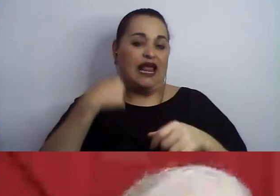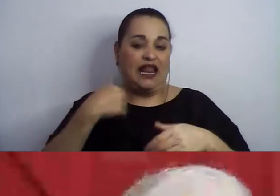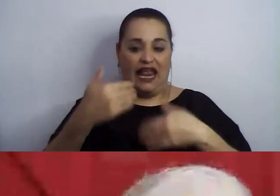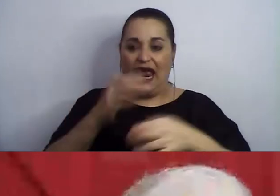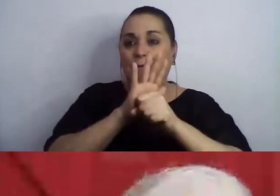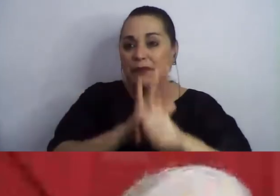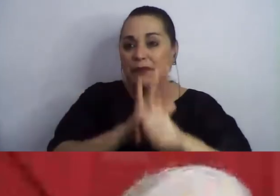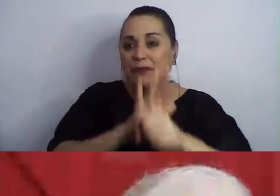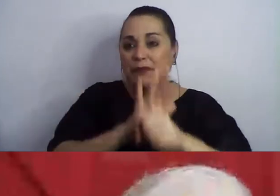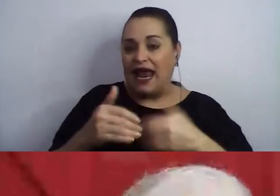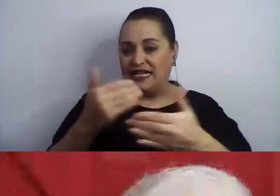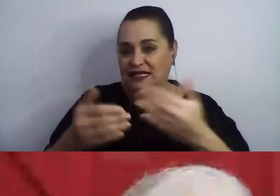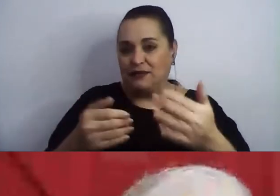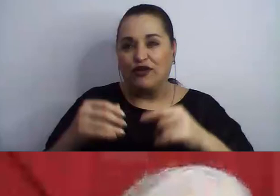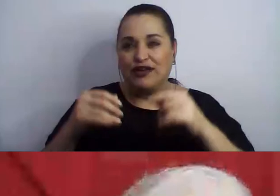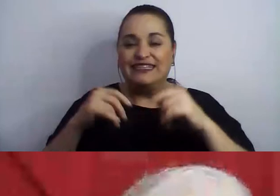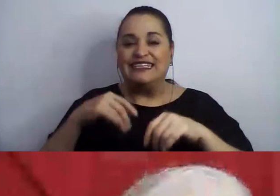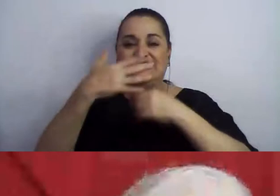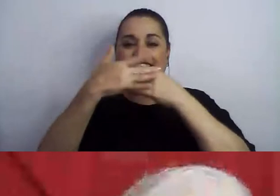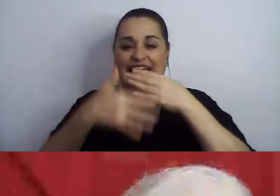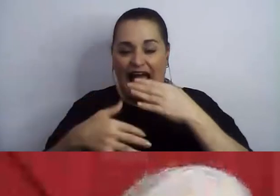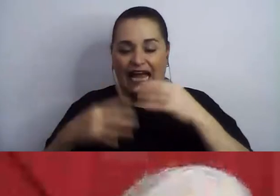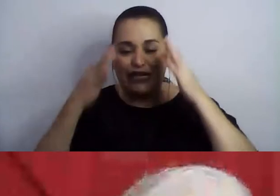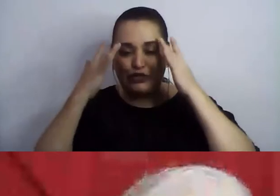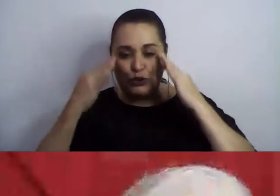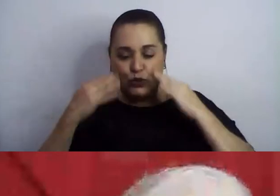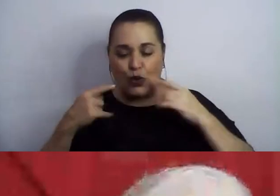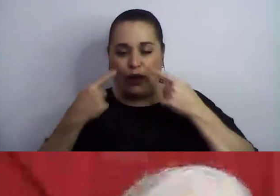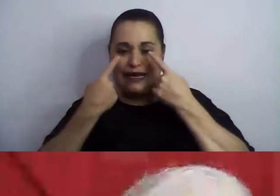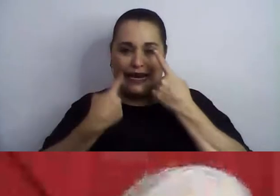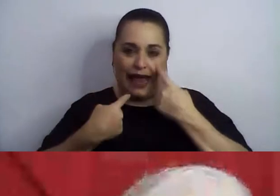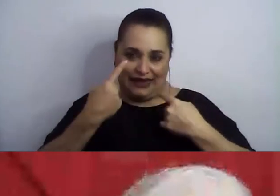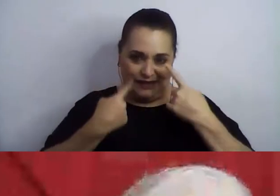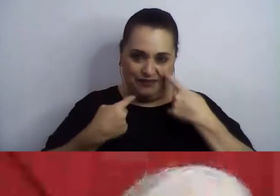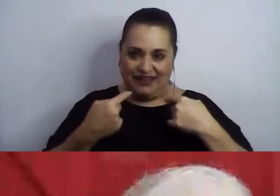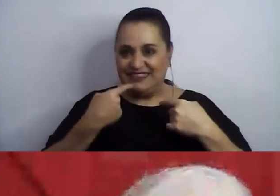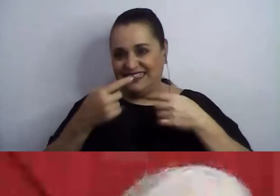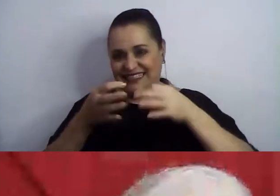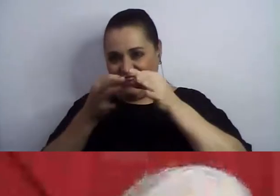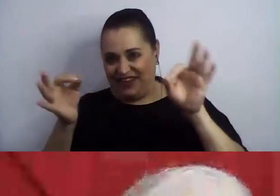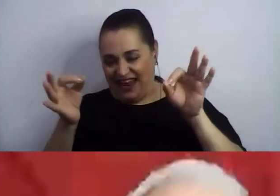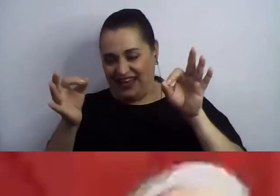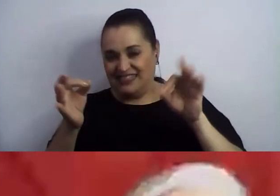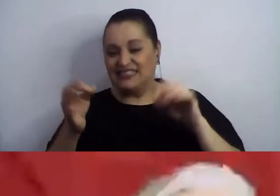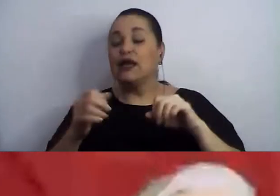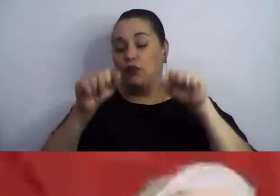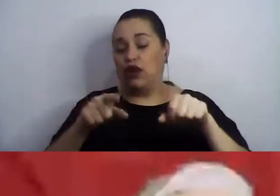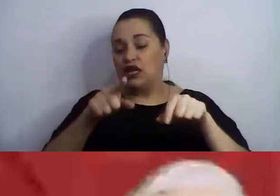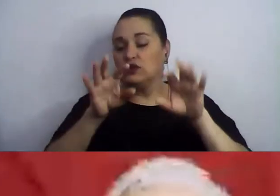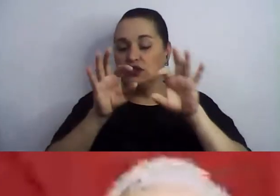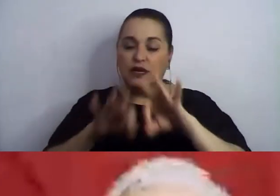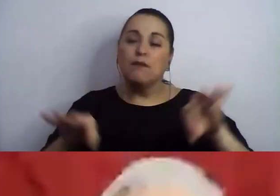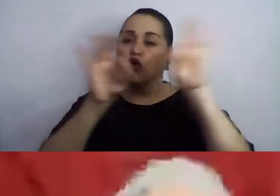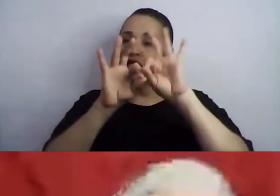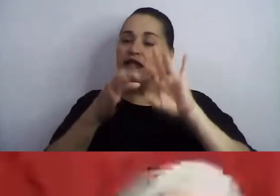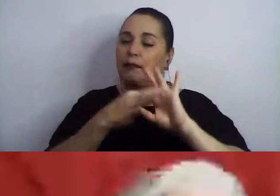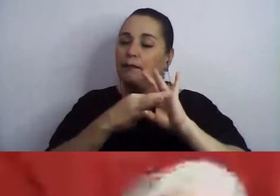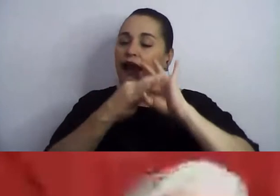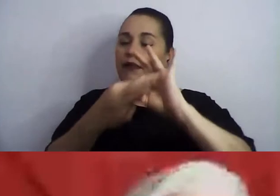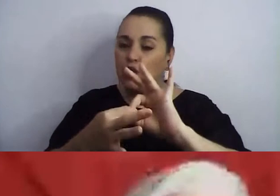Entonces, sangre, sudor y lágrimas, ¿verdad? Y por eso es importante vincular